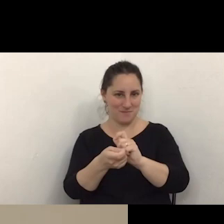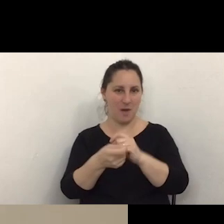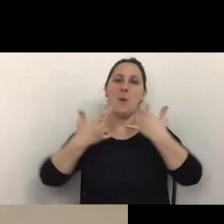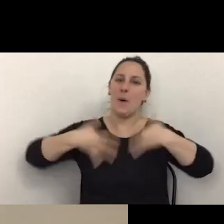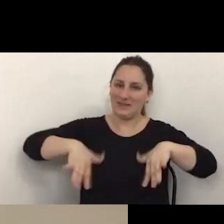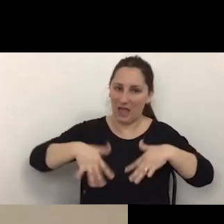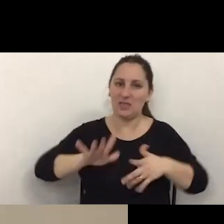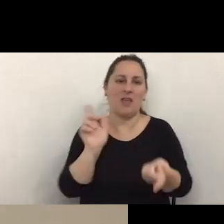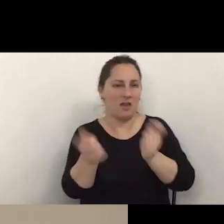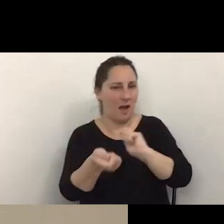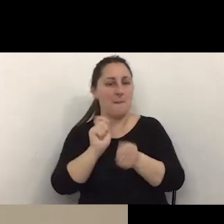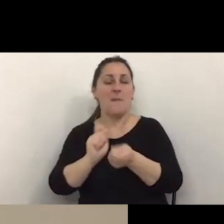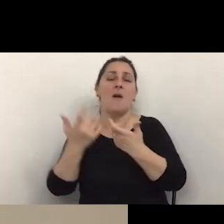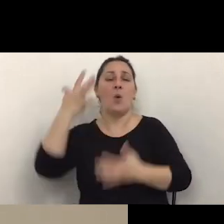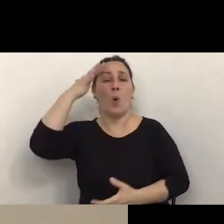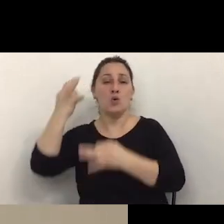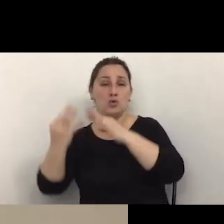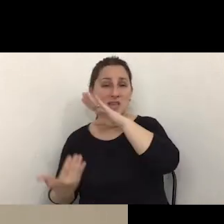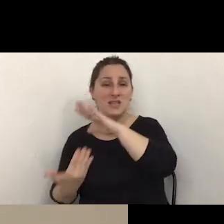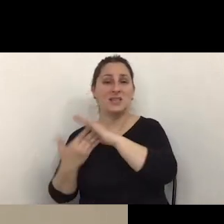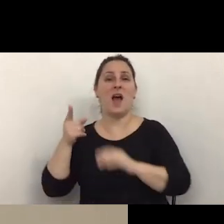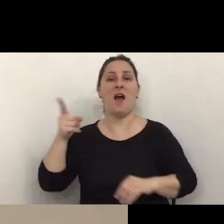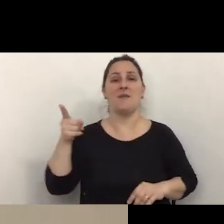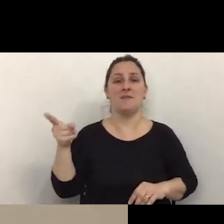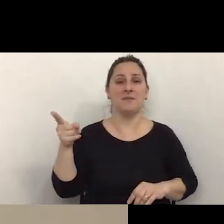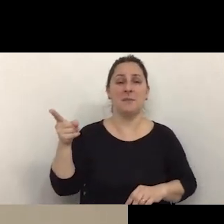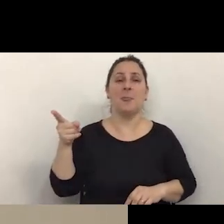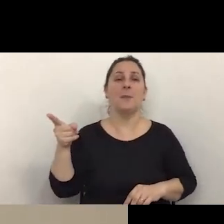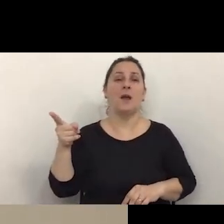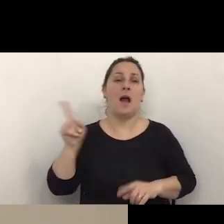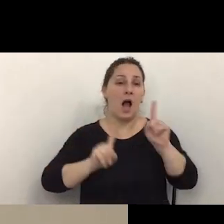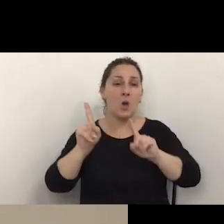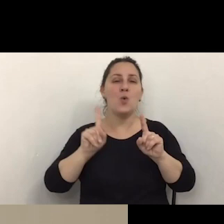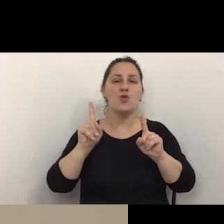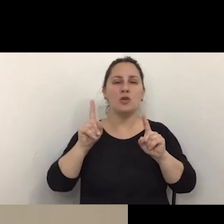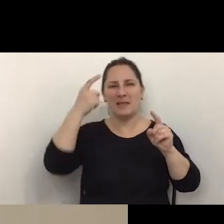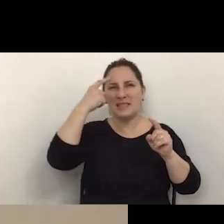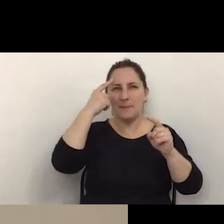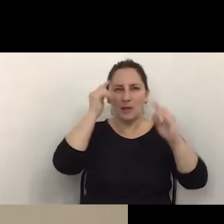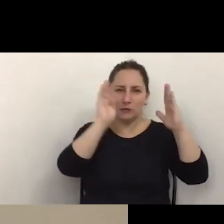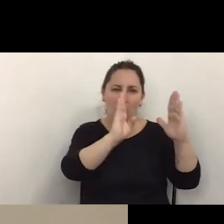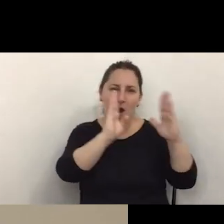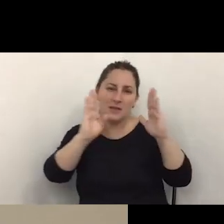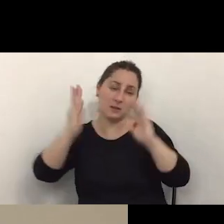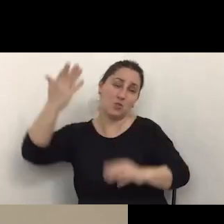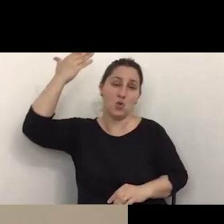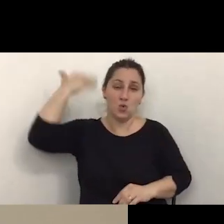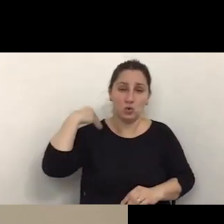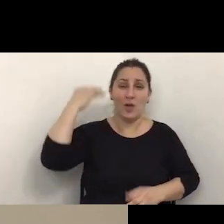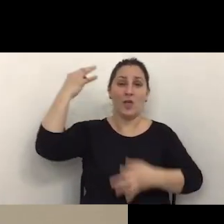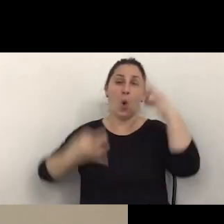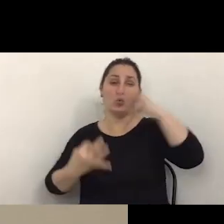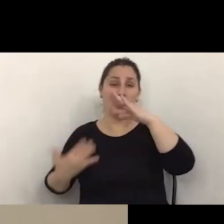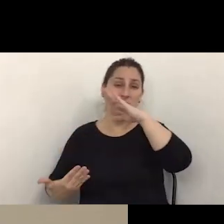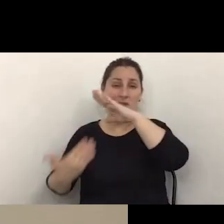En definitiva, la Corte, basada en determinados parámetros de antaño de la Corte Suprema